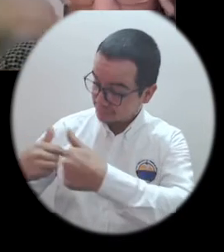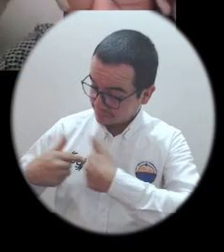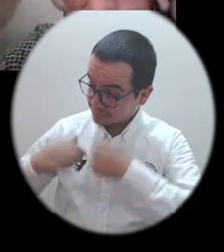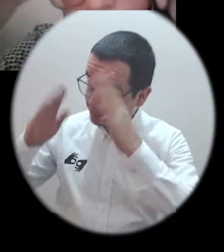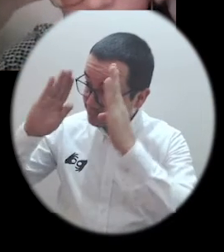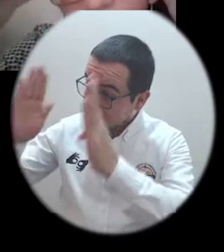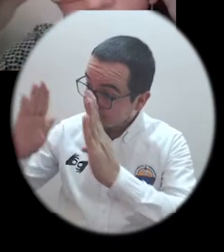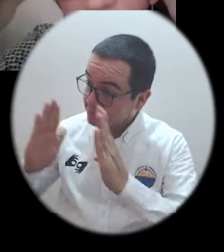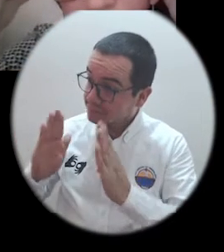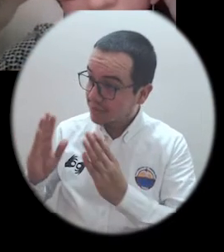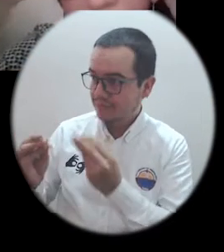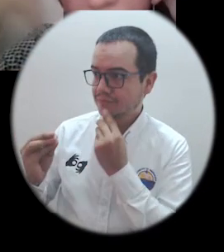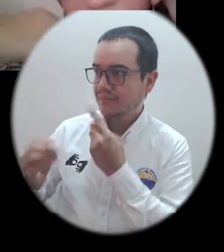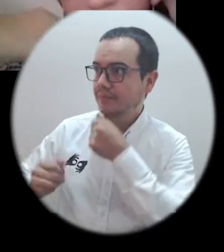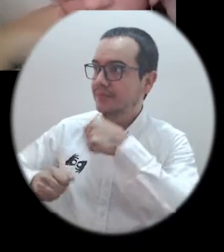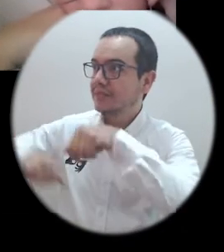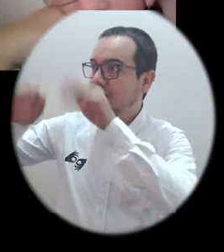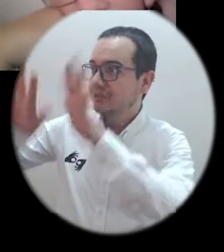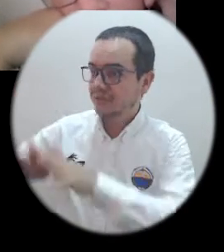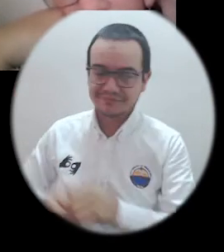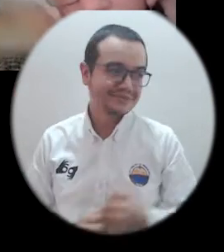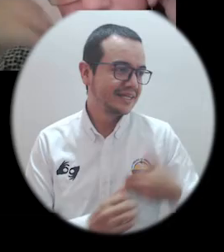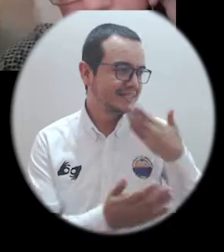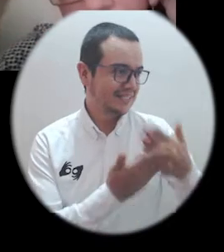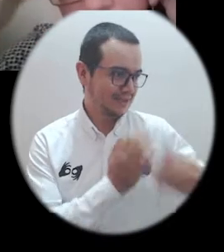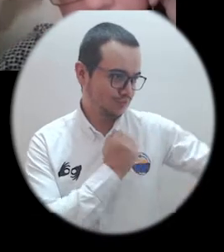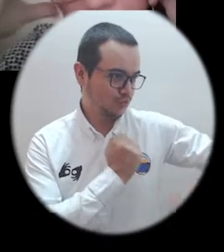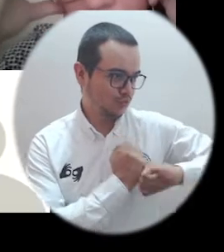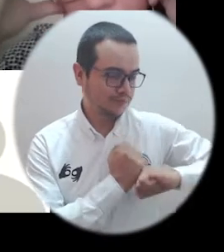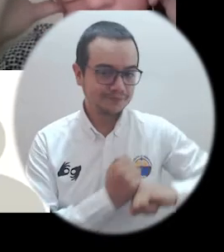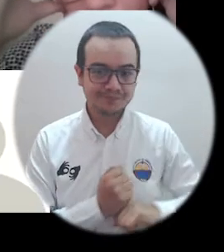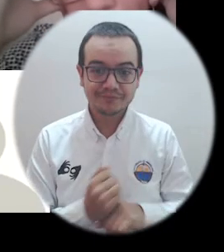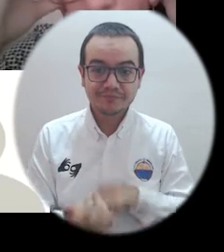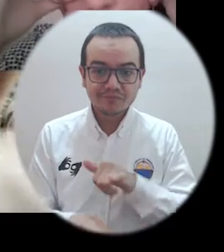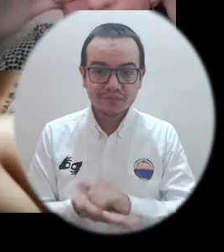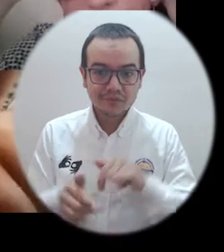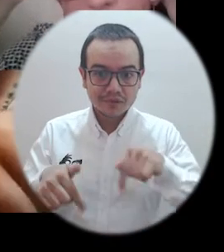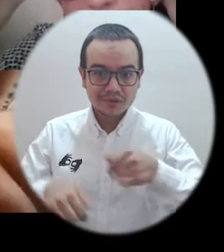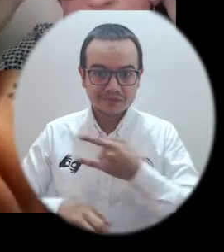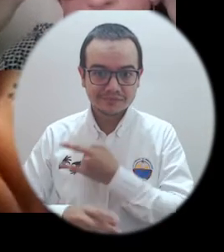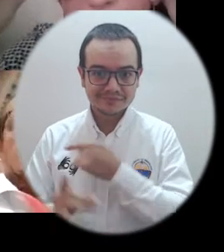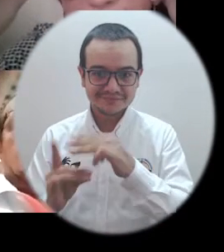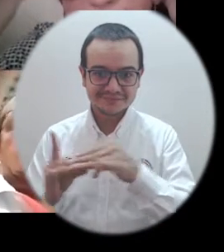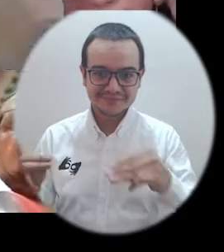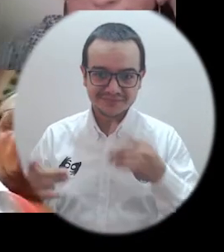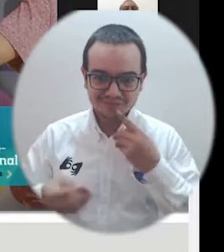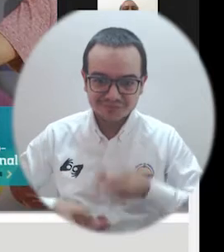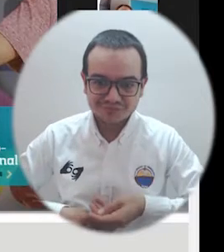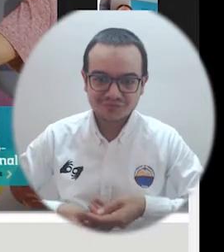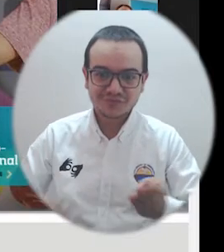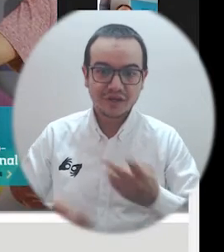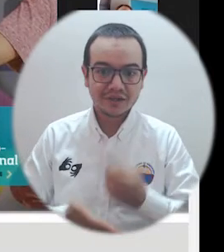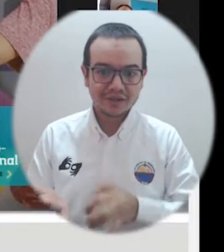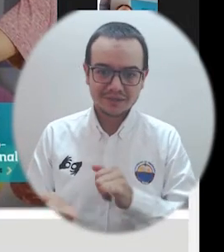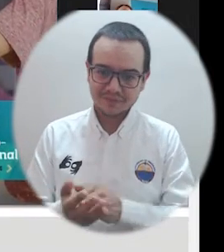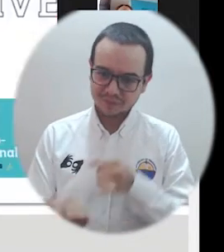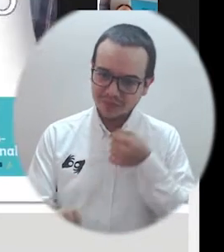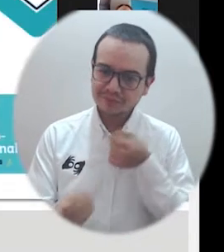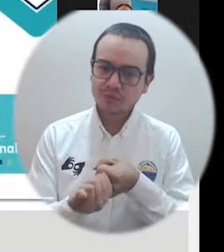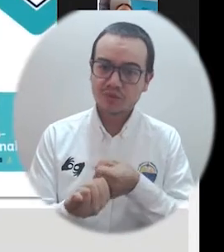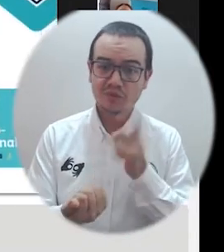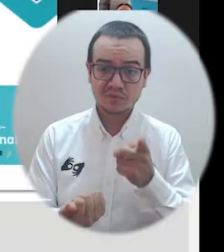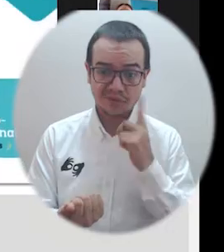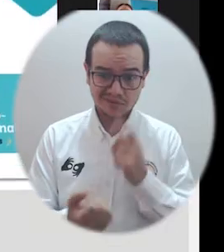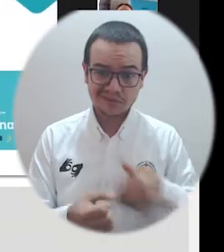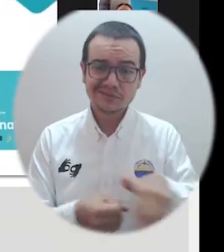gracias por acordarse de nosotros y desearle muchas bendiciones. Gracias por colaborar. A través de esta iniciativa,